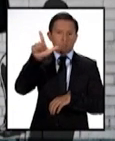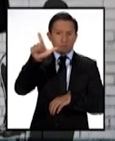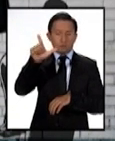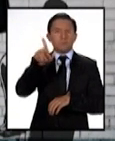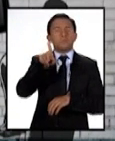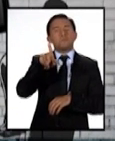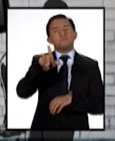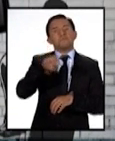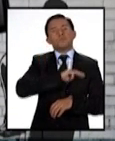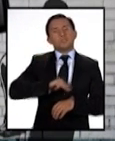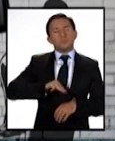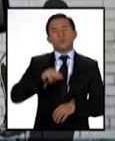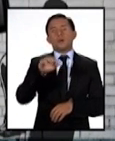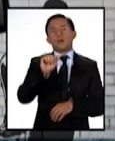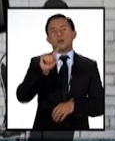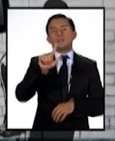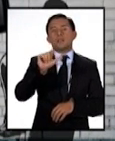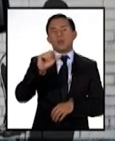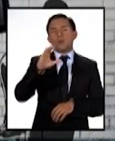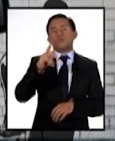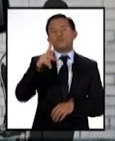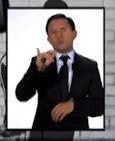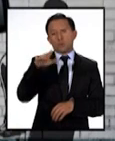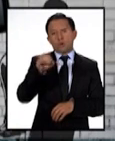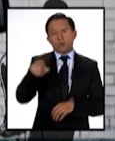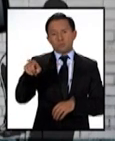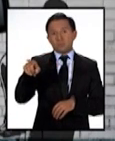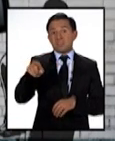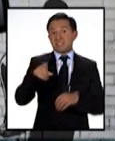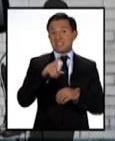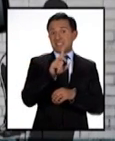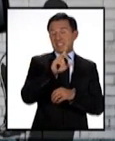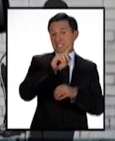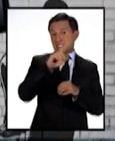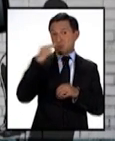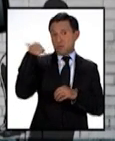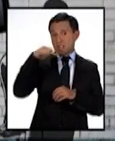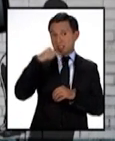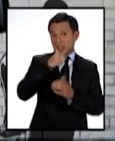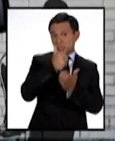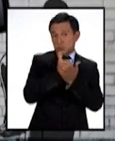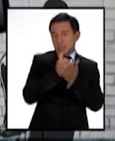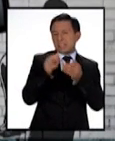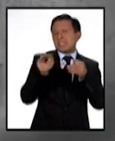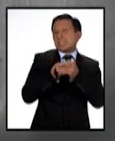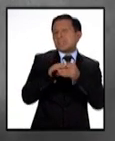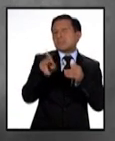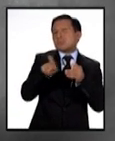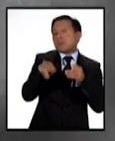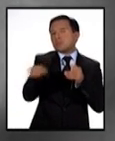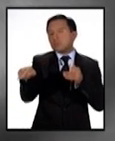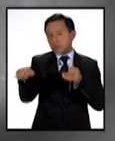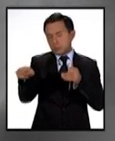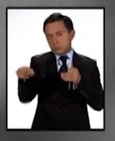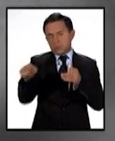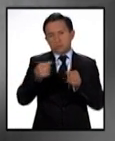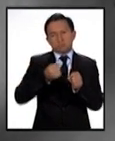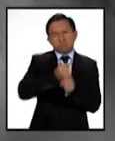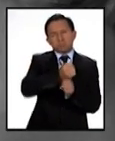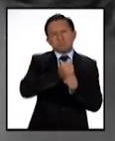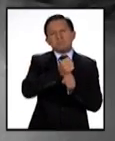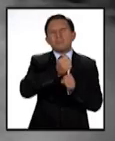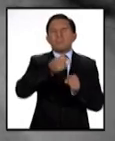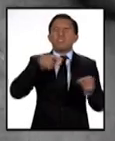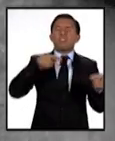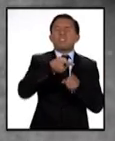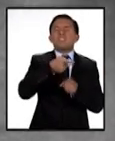zona metropolitana de la ciudad de Guadalajara. Su victimario fue su propia profesora. Castigos como mantenerlo